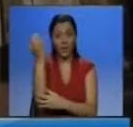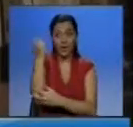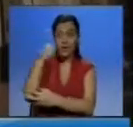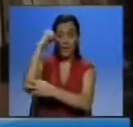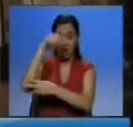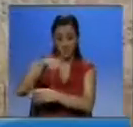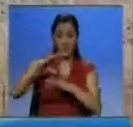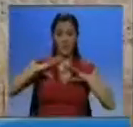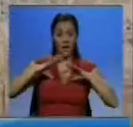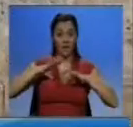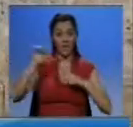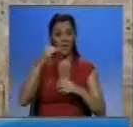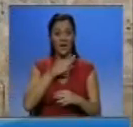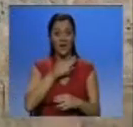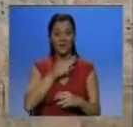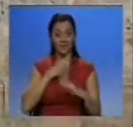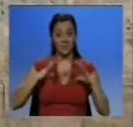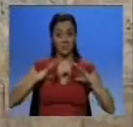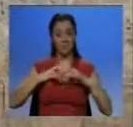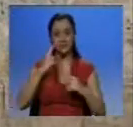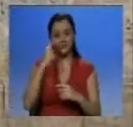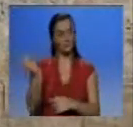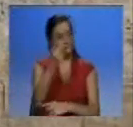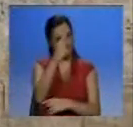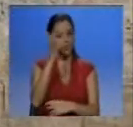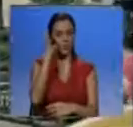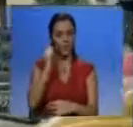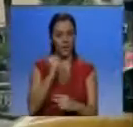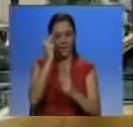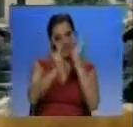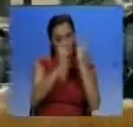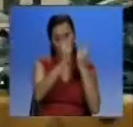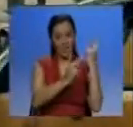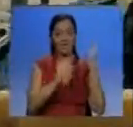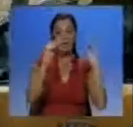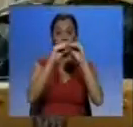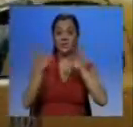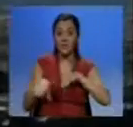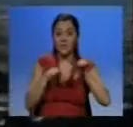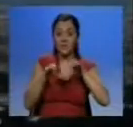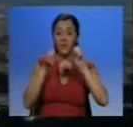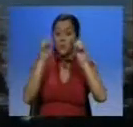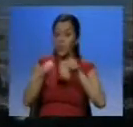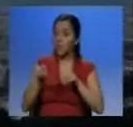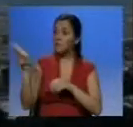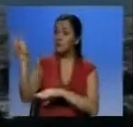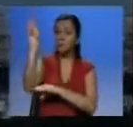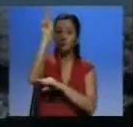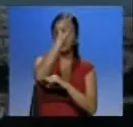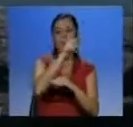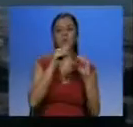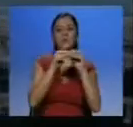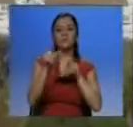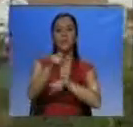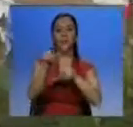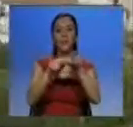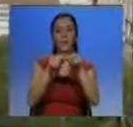estas vacaciones, tenga en cuenta la Atenas de los Andes. Tendrá varias actividades por realizar y muchos